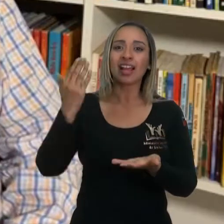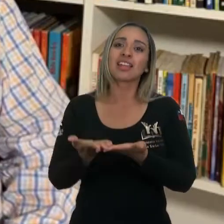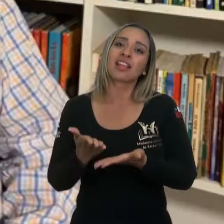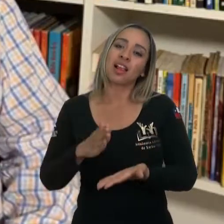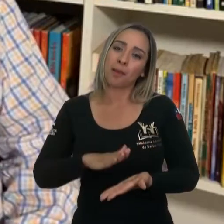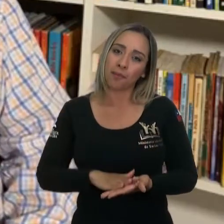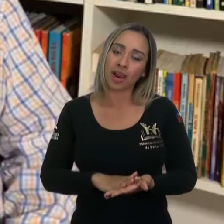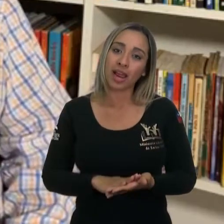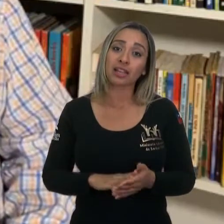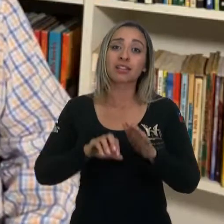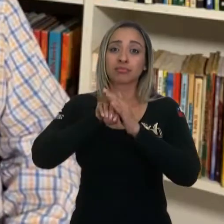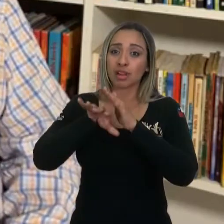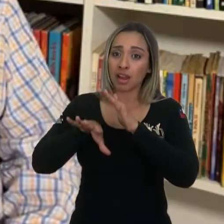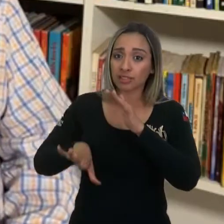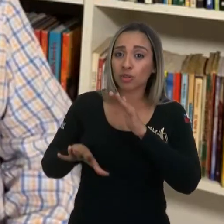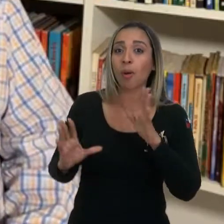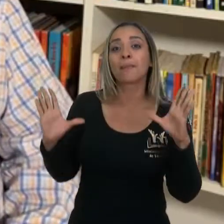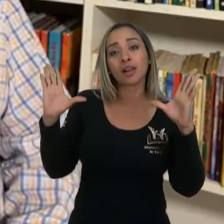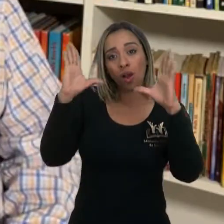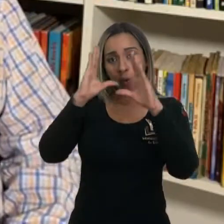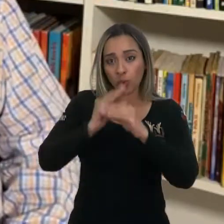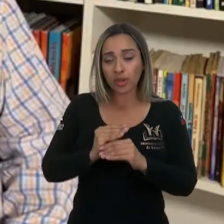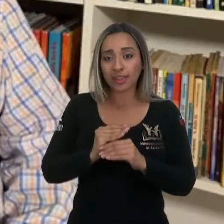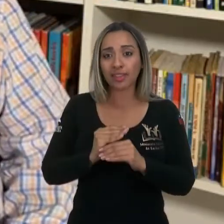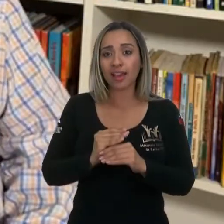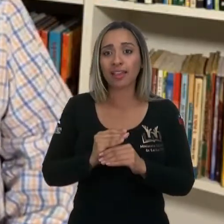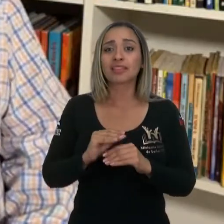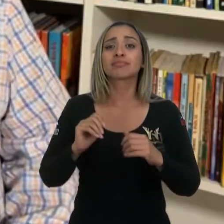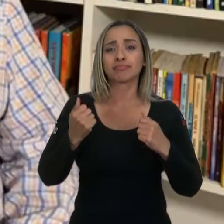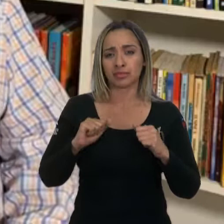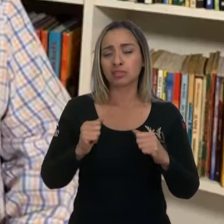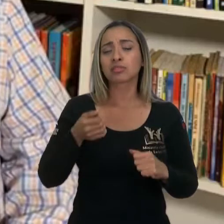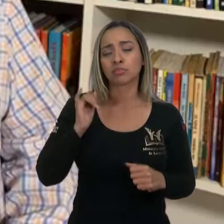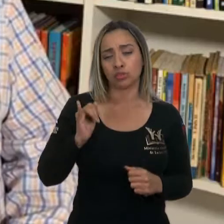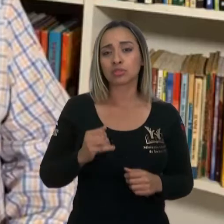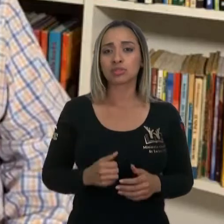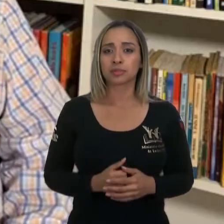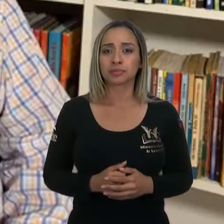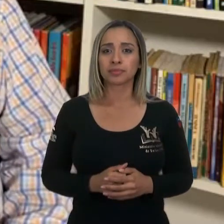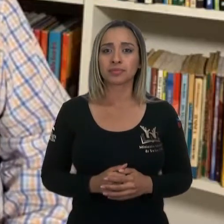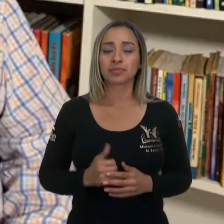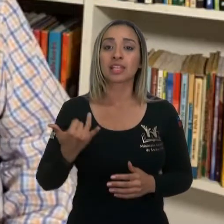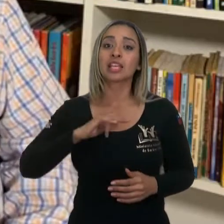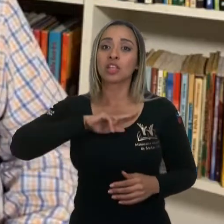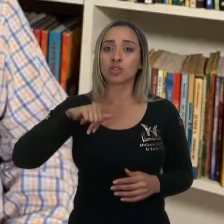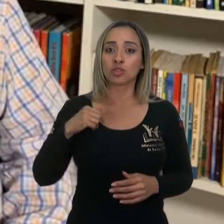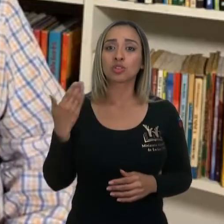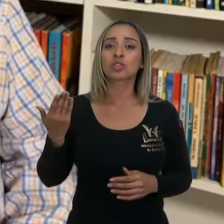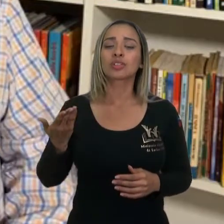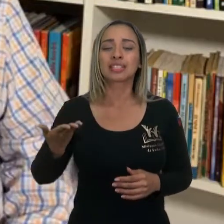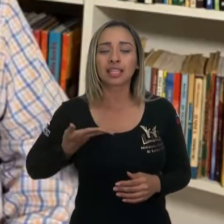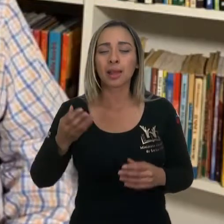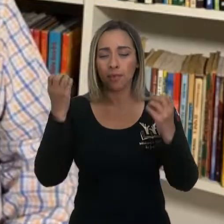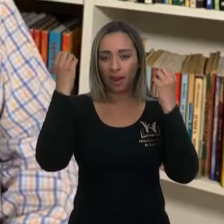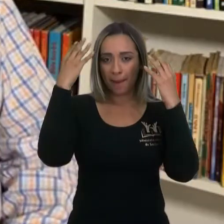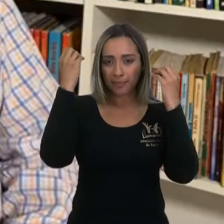muerte, de las sombras, de la oscuridad y del temor. Pero en medio de eso todo, debemos aprender a